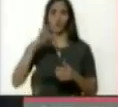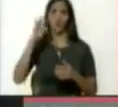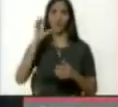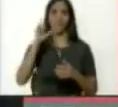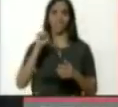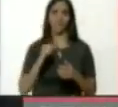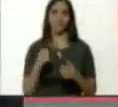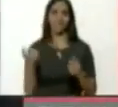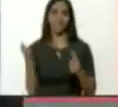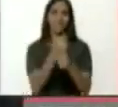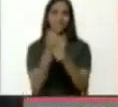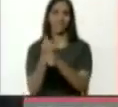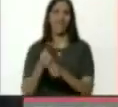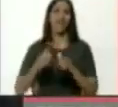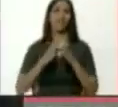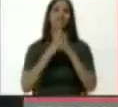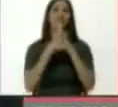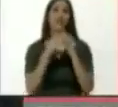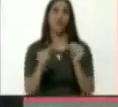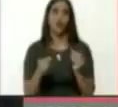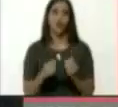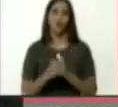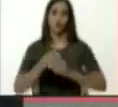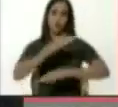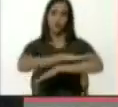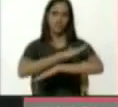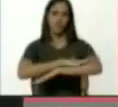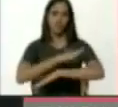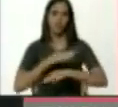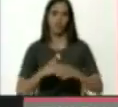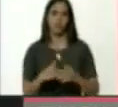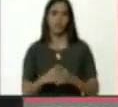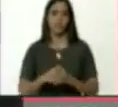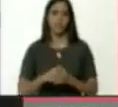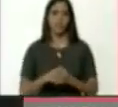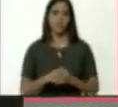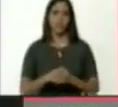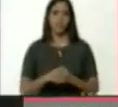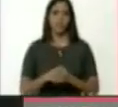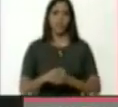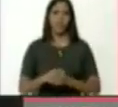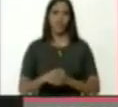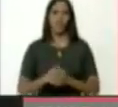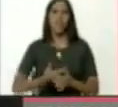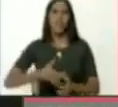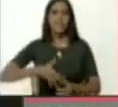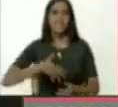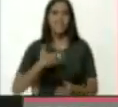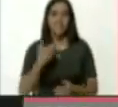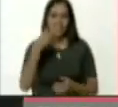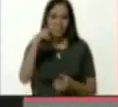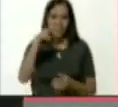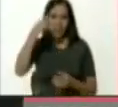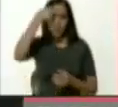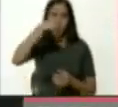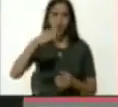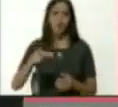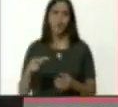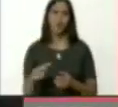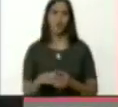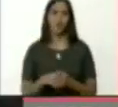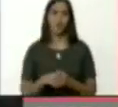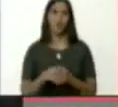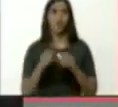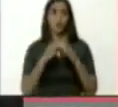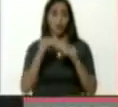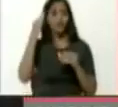a todos por sus posiciones, por la rechera con que ven al pueblo. Todos